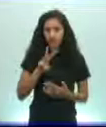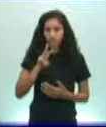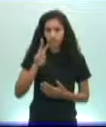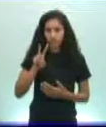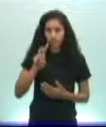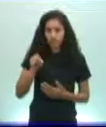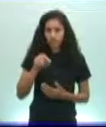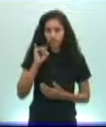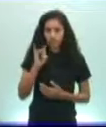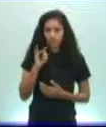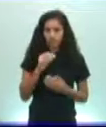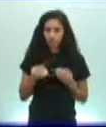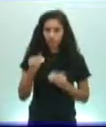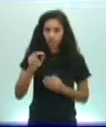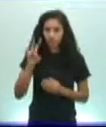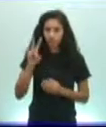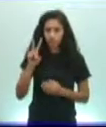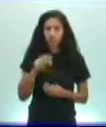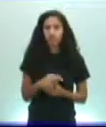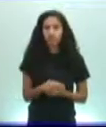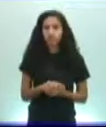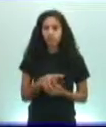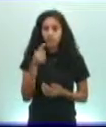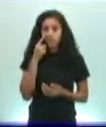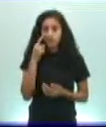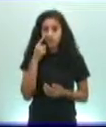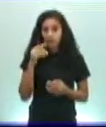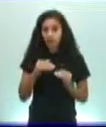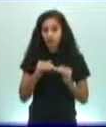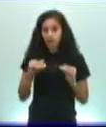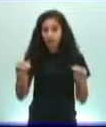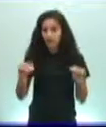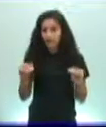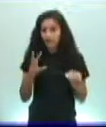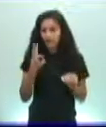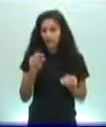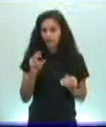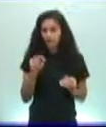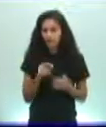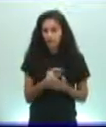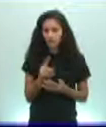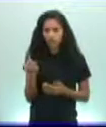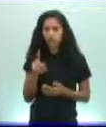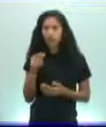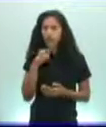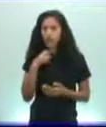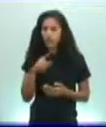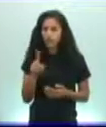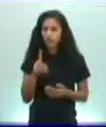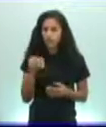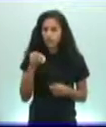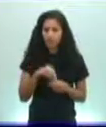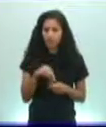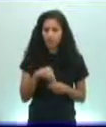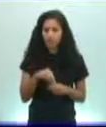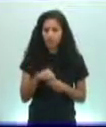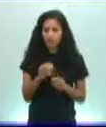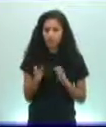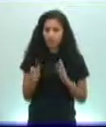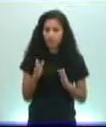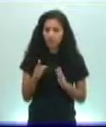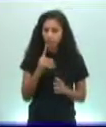32,7 al cuadrado. Noten que la base de esta potencia no se encuentra entre